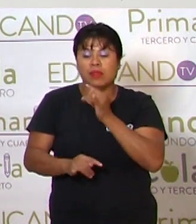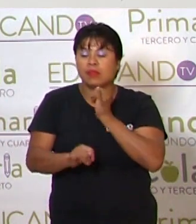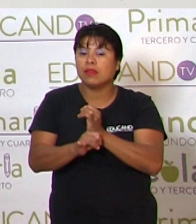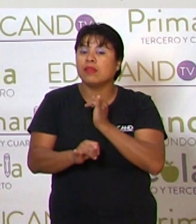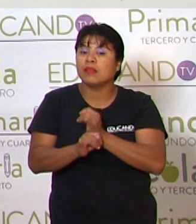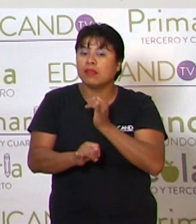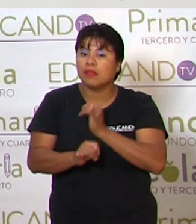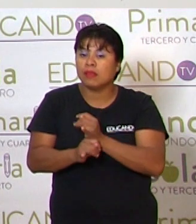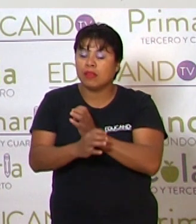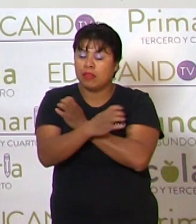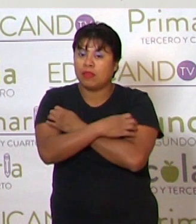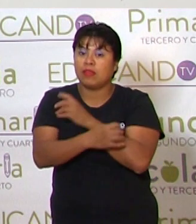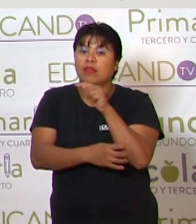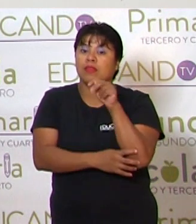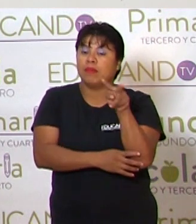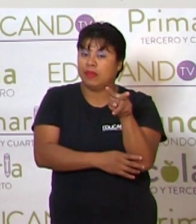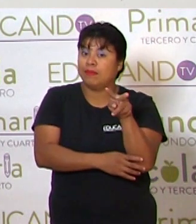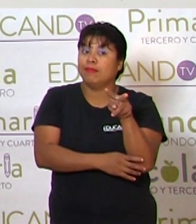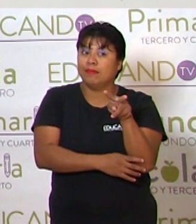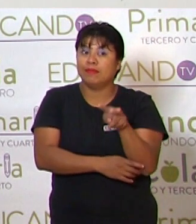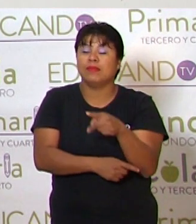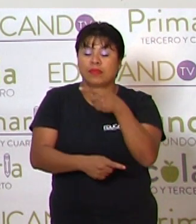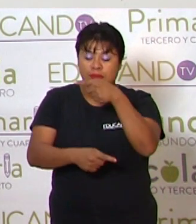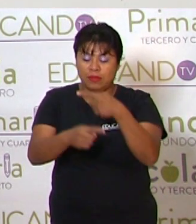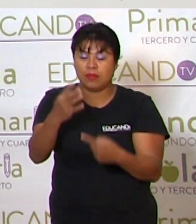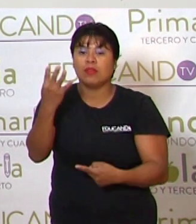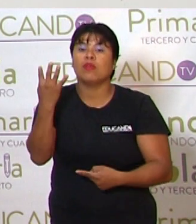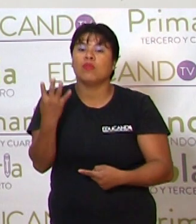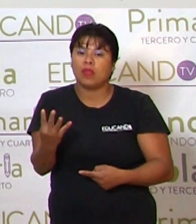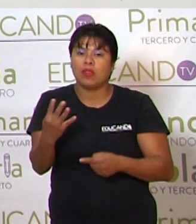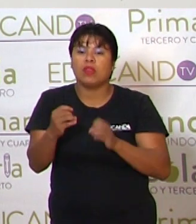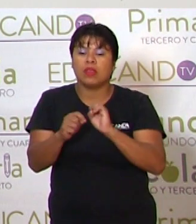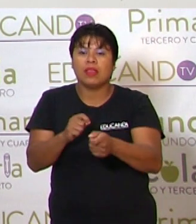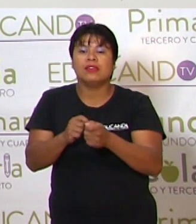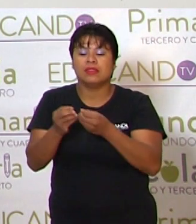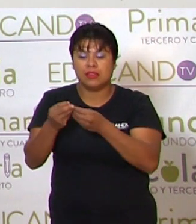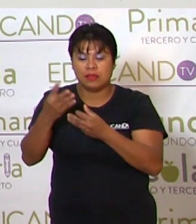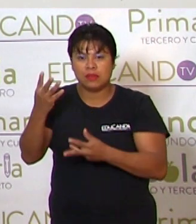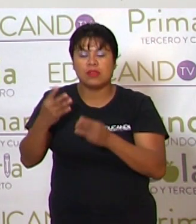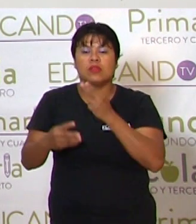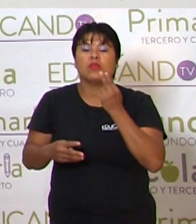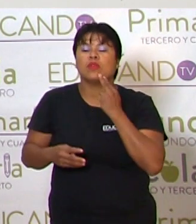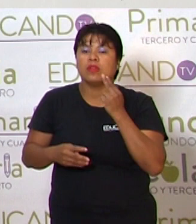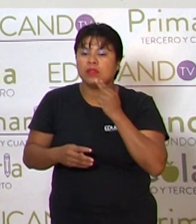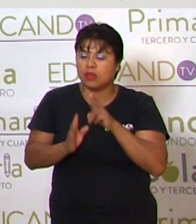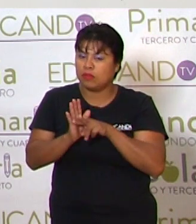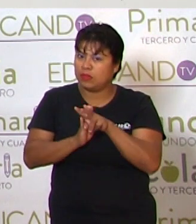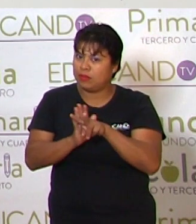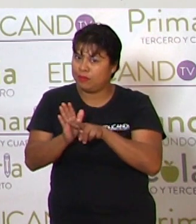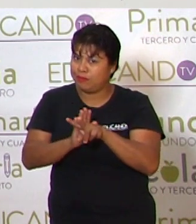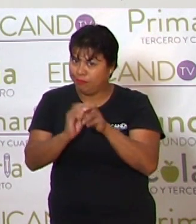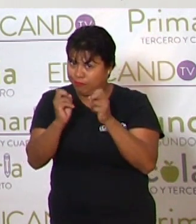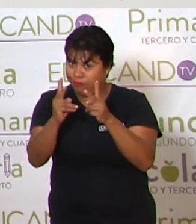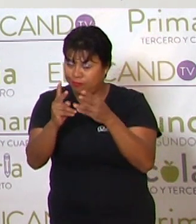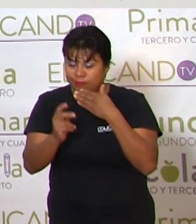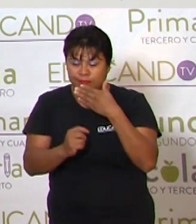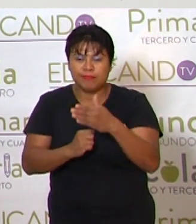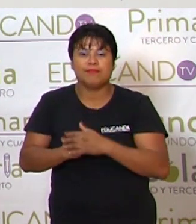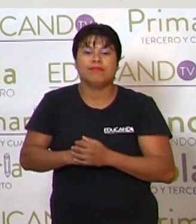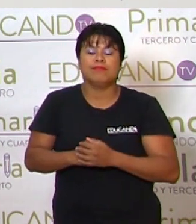página de internet de Educando TV los 4 tipos de descripciones y utilizar los videos, ¿correcto? Muy